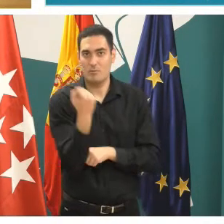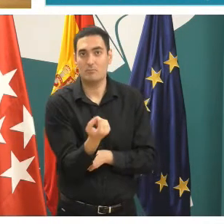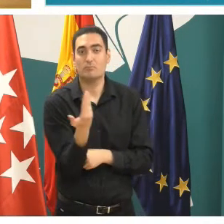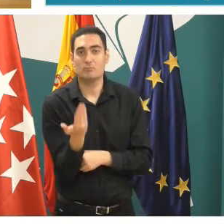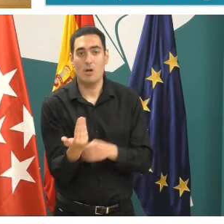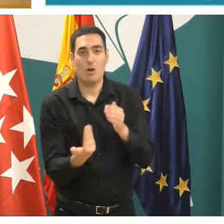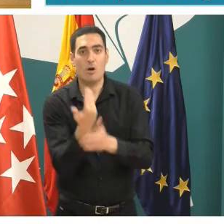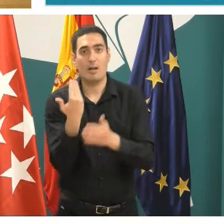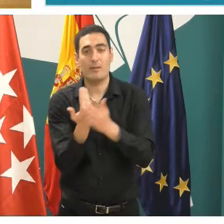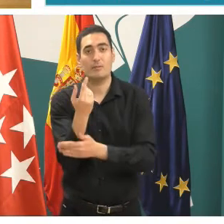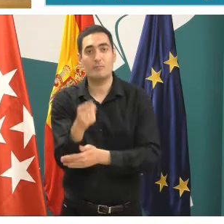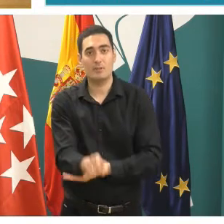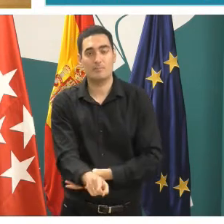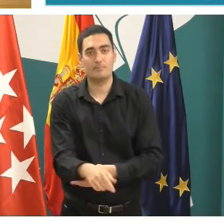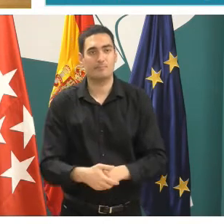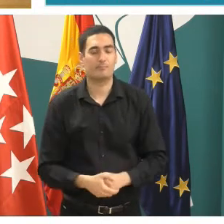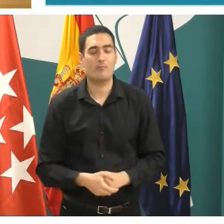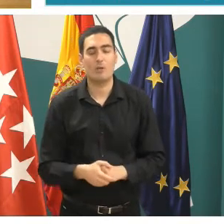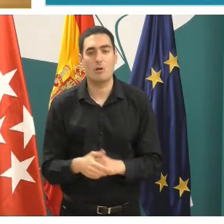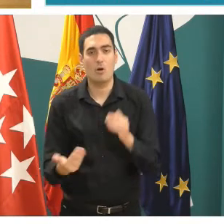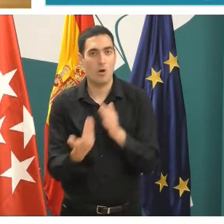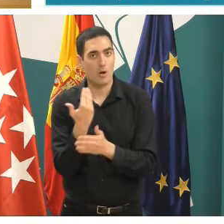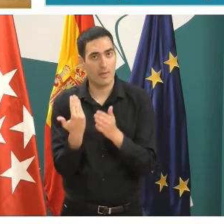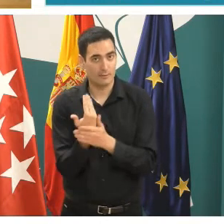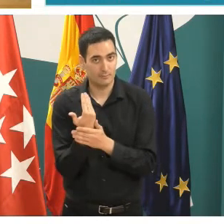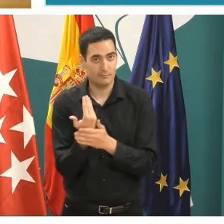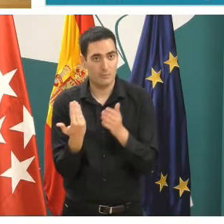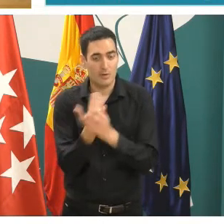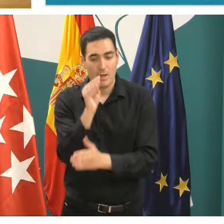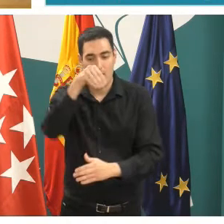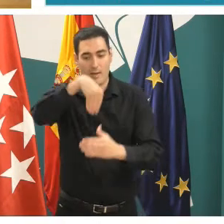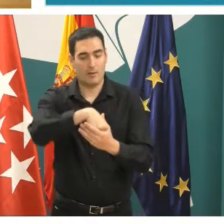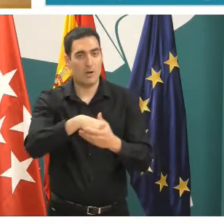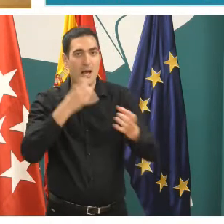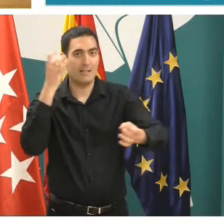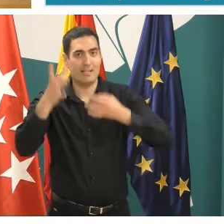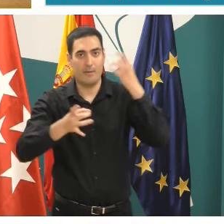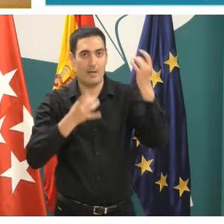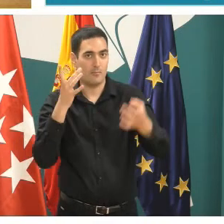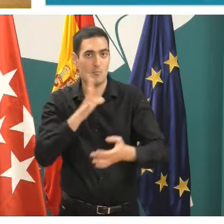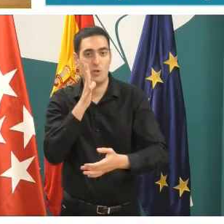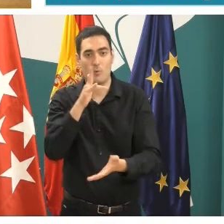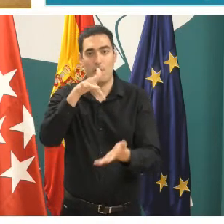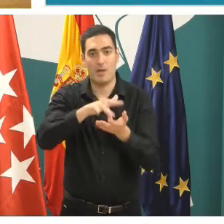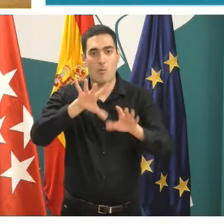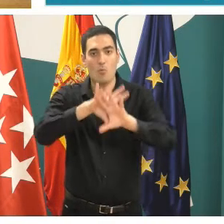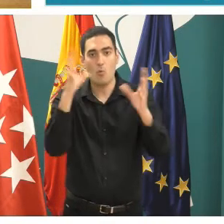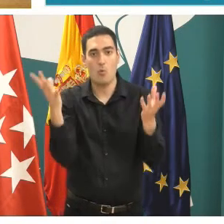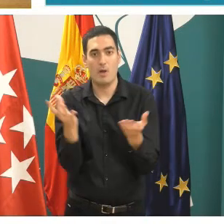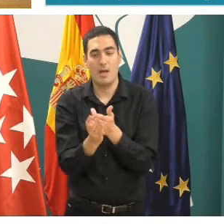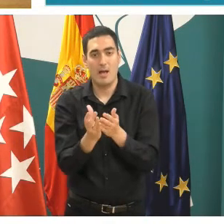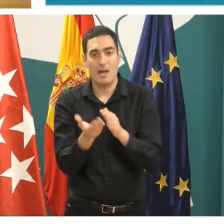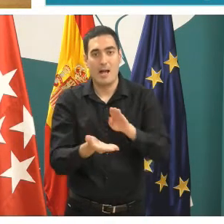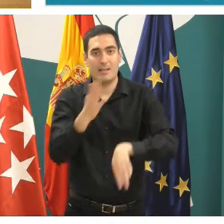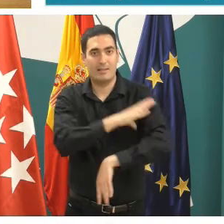estas jornadas también, jornadas que se enmarcan dentro de las actividades realizadas por el Día Mundial contra la Hipertensión Pulmonar, que si no me